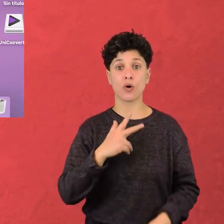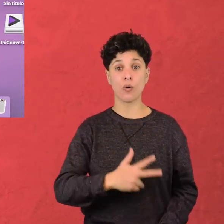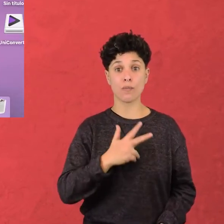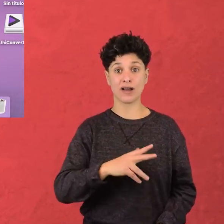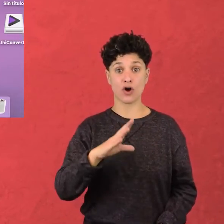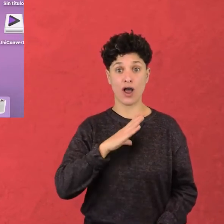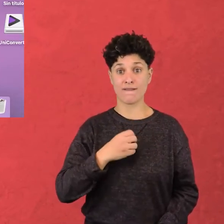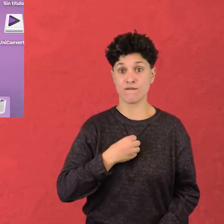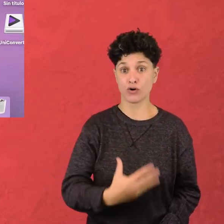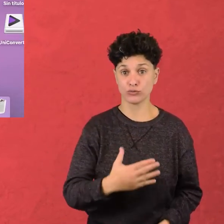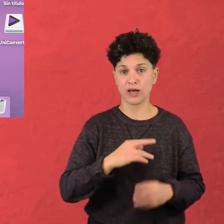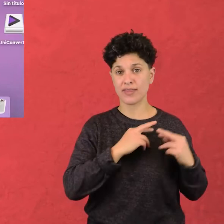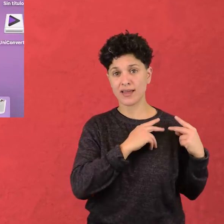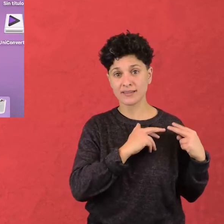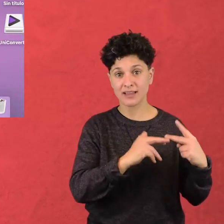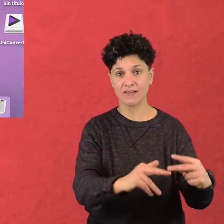llegar a equivocar.